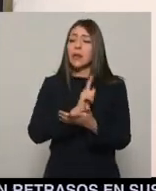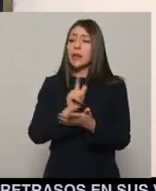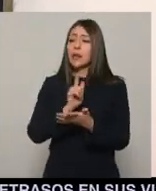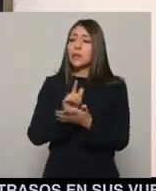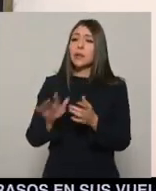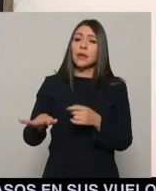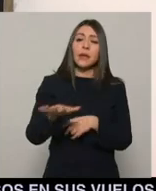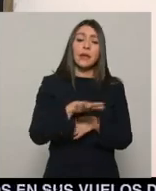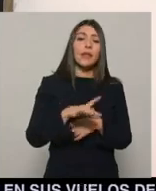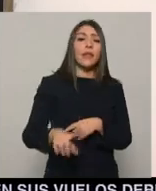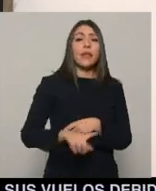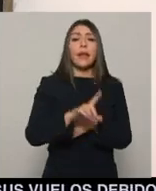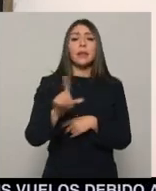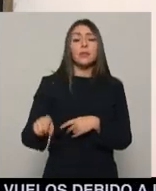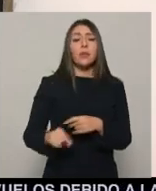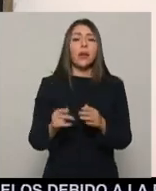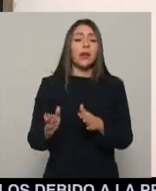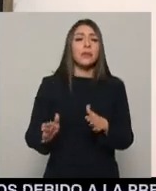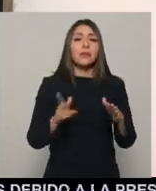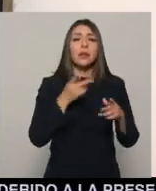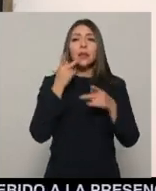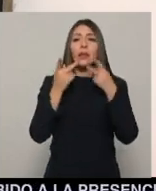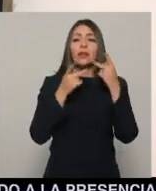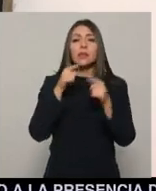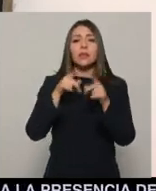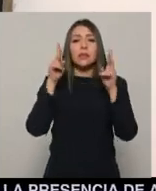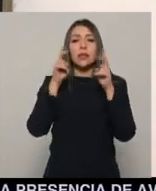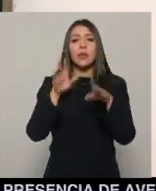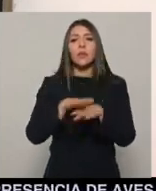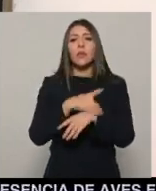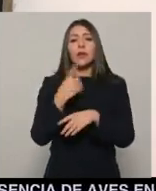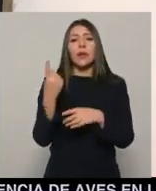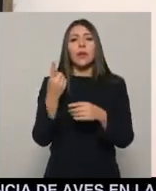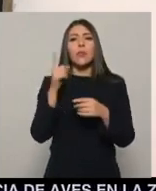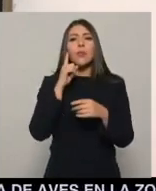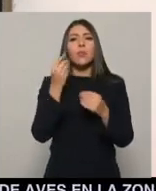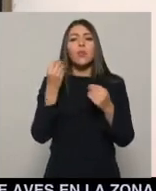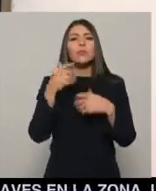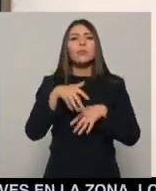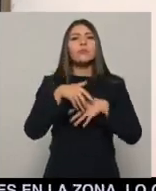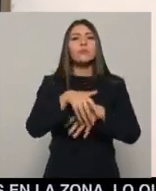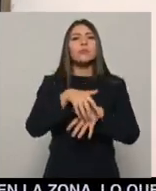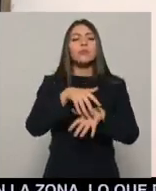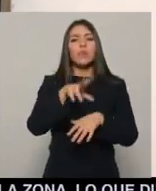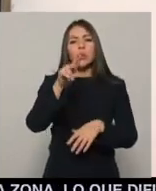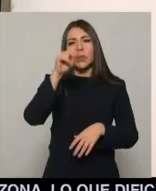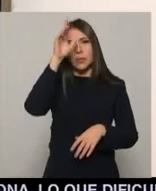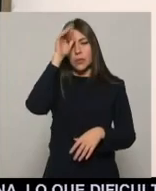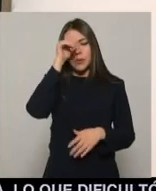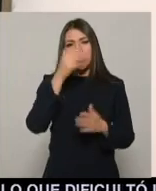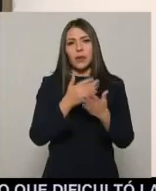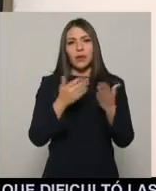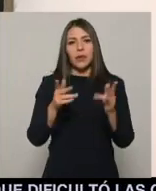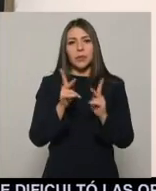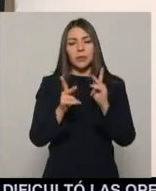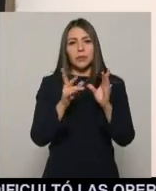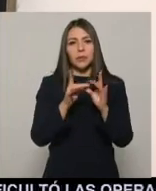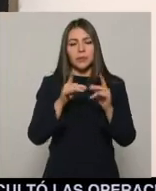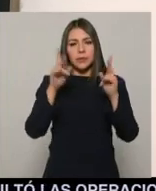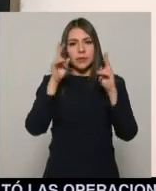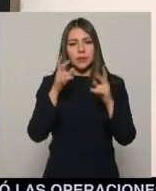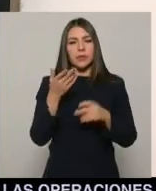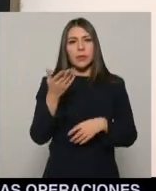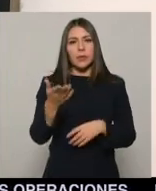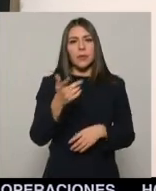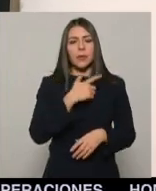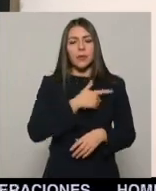luego hablar el tema que había provocado la salida de miles de mujeres a las calles. Así que bueno, pues para hablar de este tema me da muchísimo